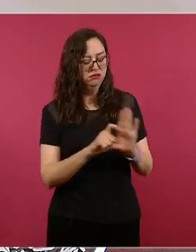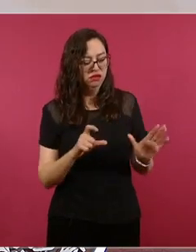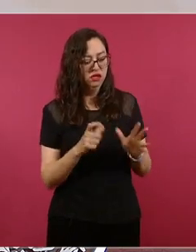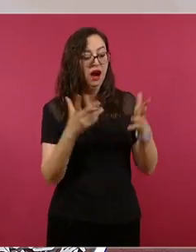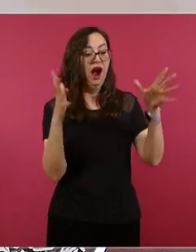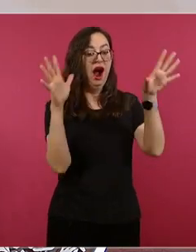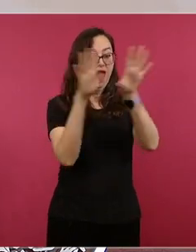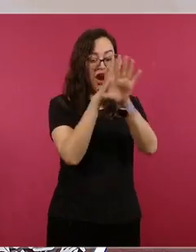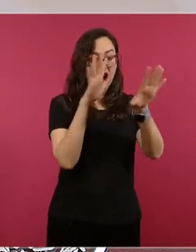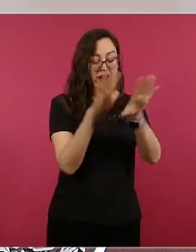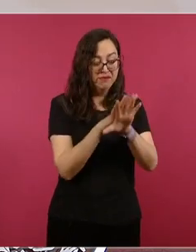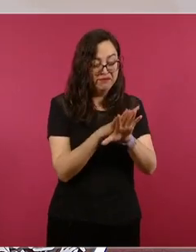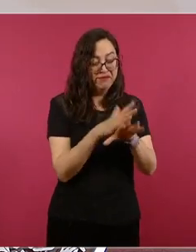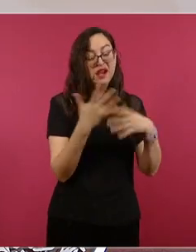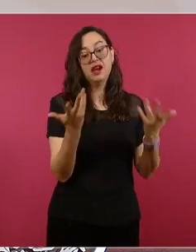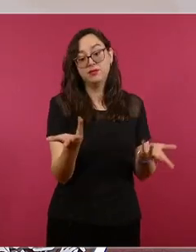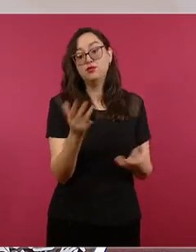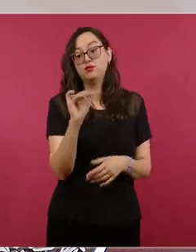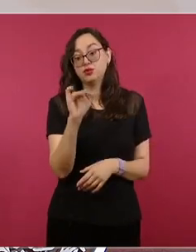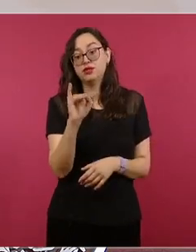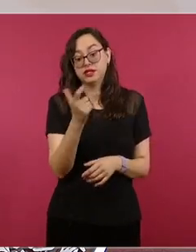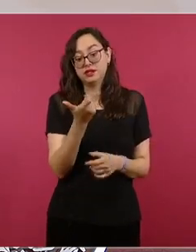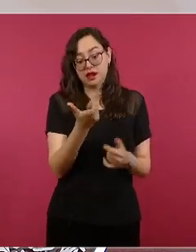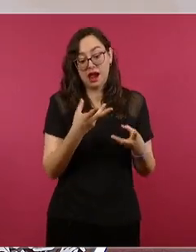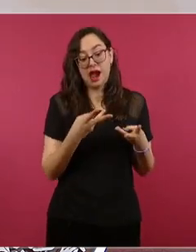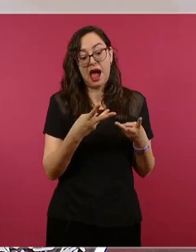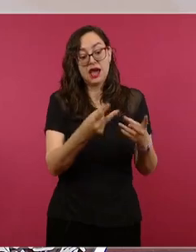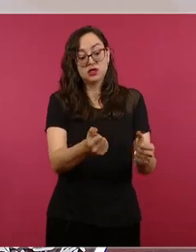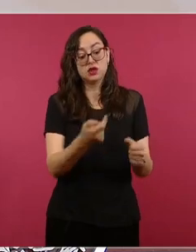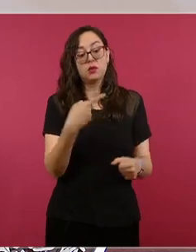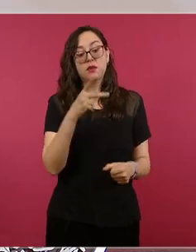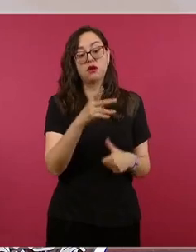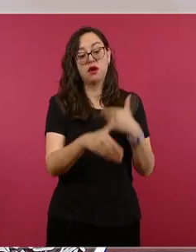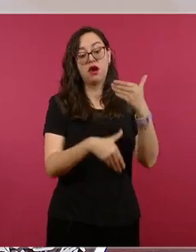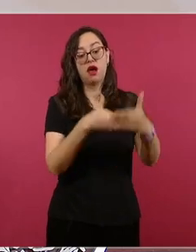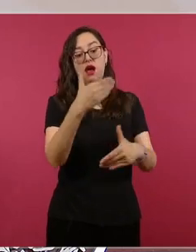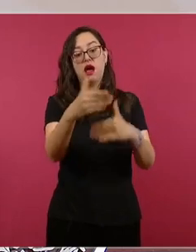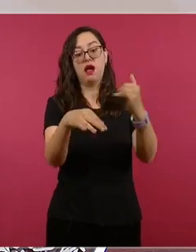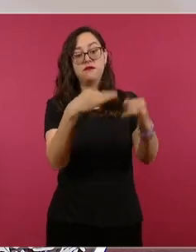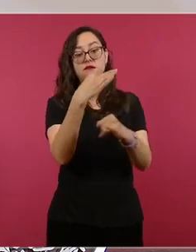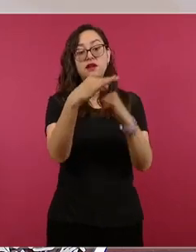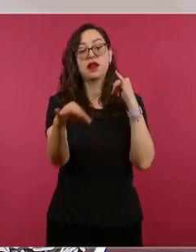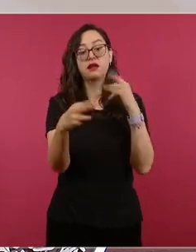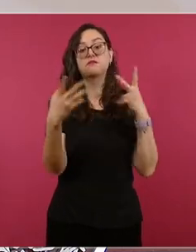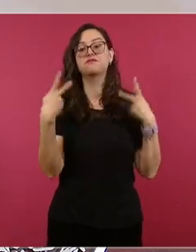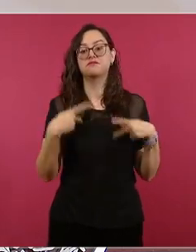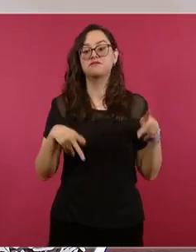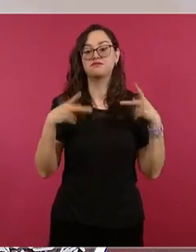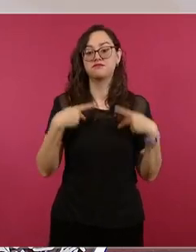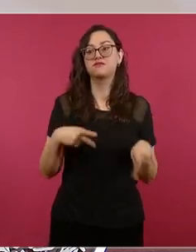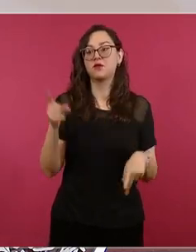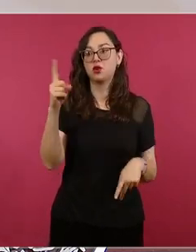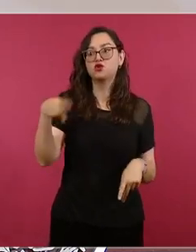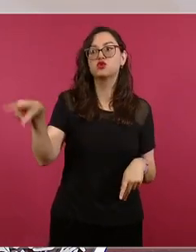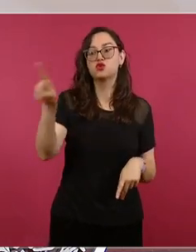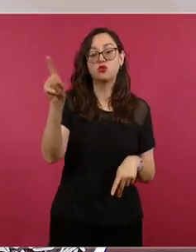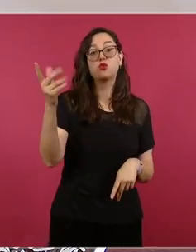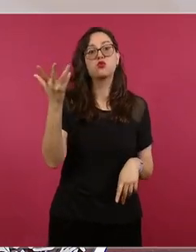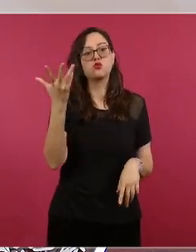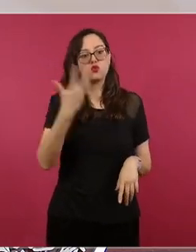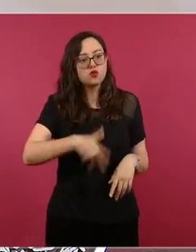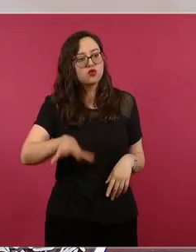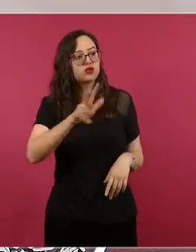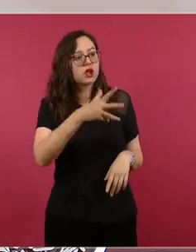pero costos inmediatos. Con el paso del tiempo, el beneficiario final, el consumidor, el ciudadano,